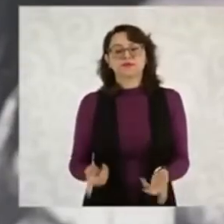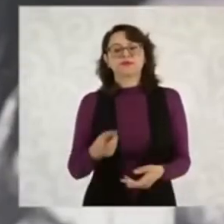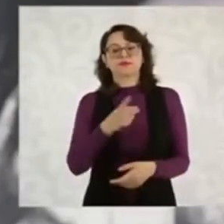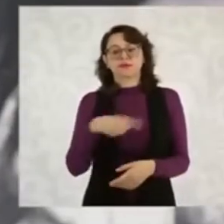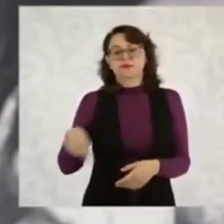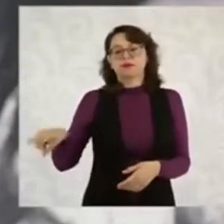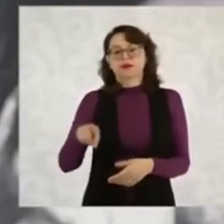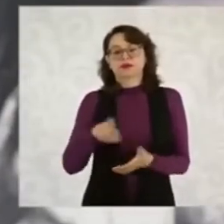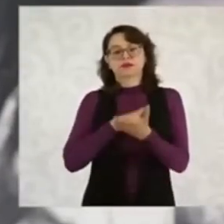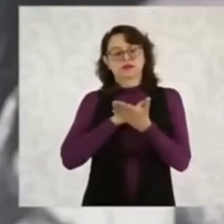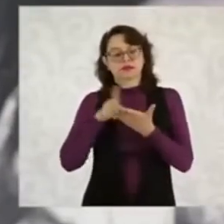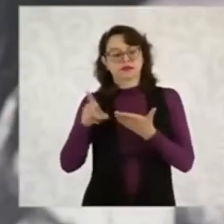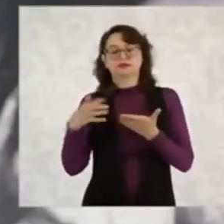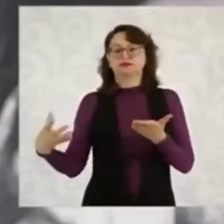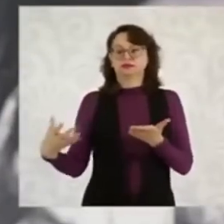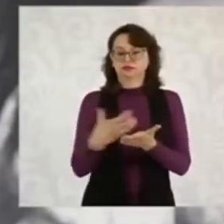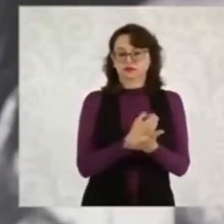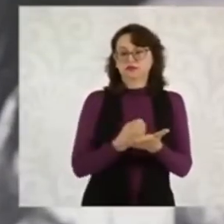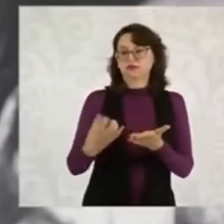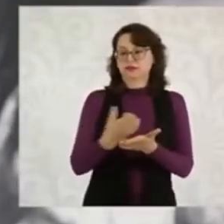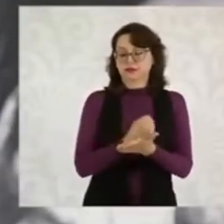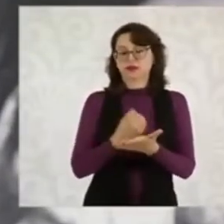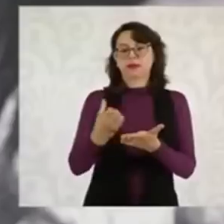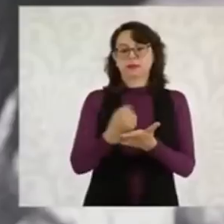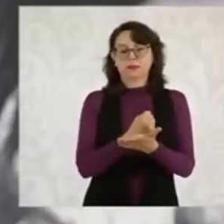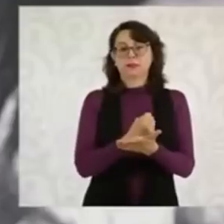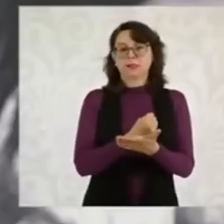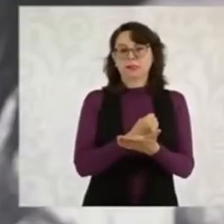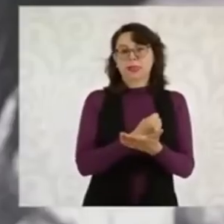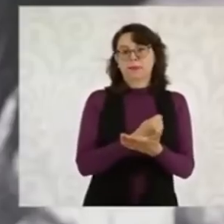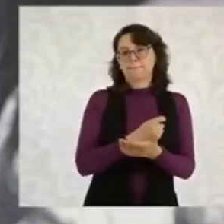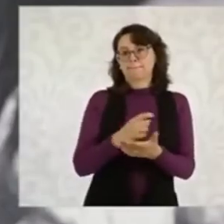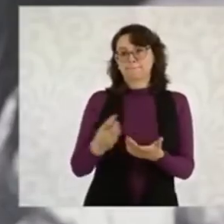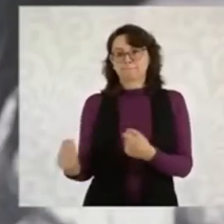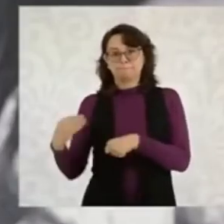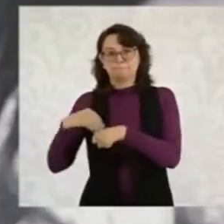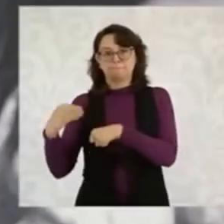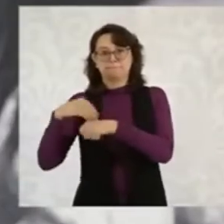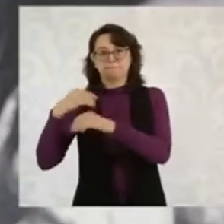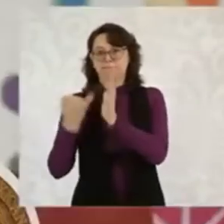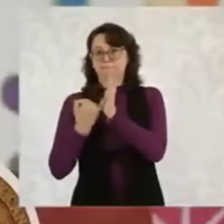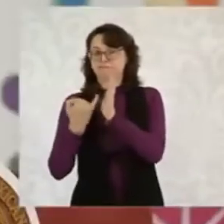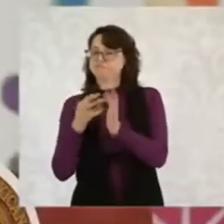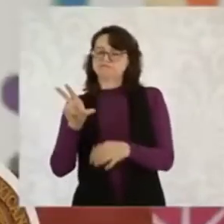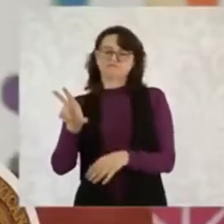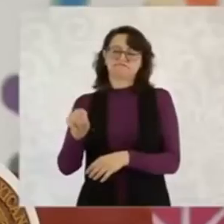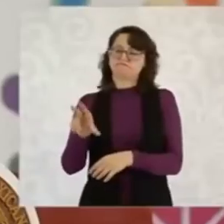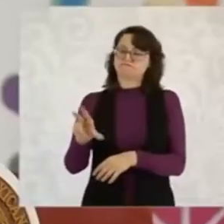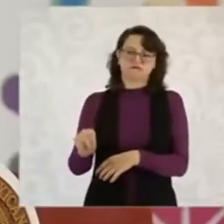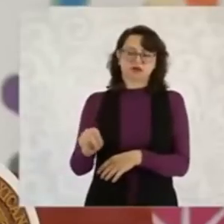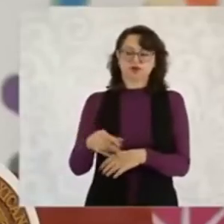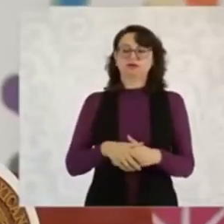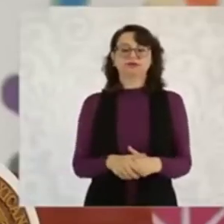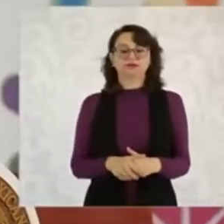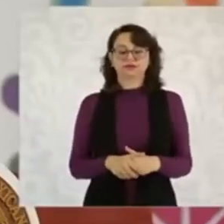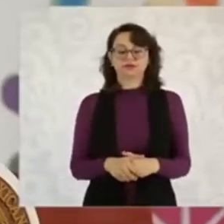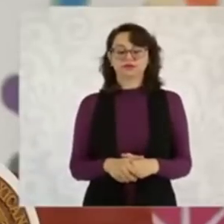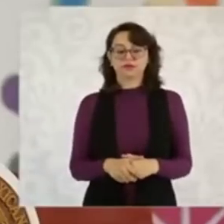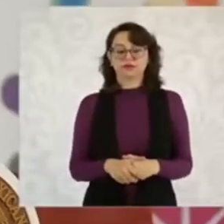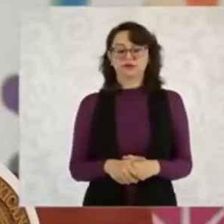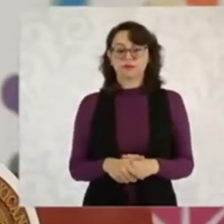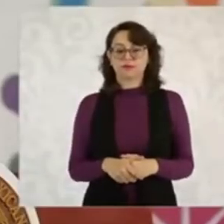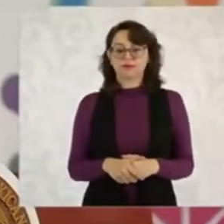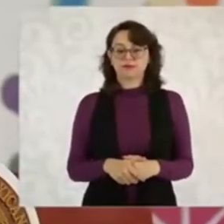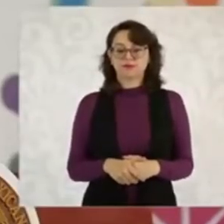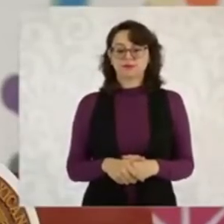ganancia en derechos para las personas trabajadoras, pero reitero, no hay un aumento de impuestos para las y los trabajadores.